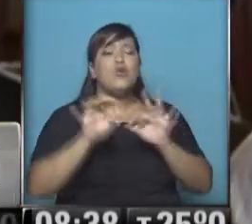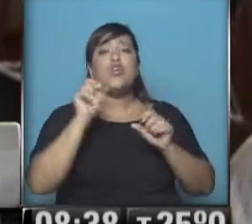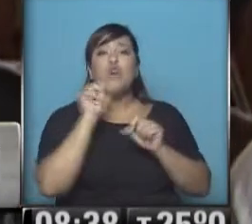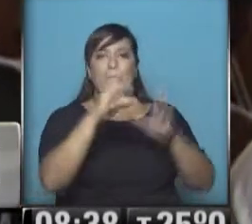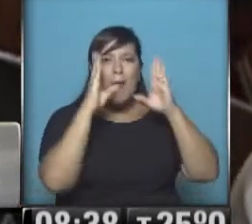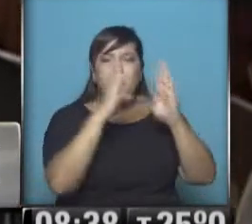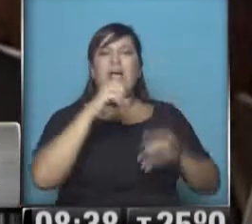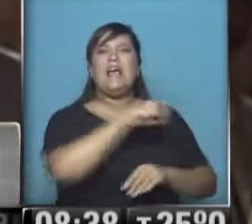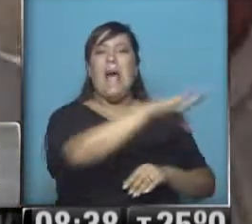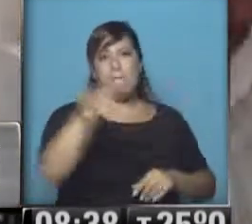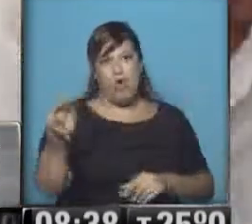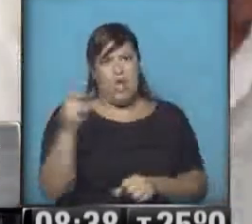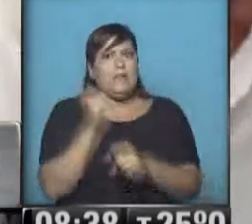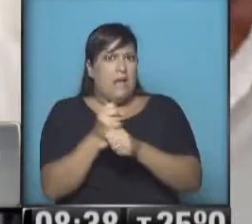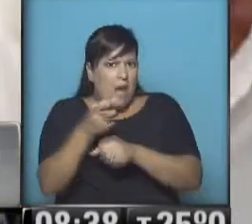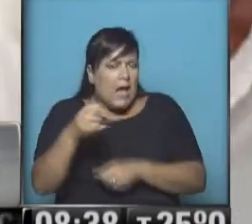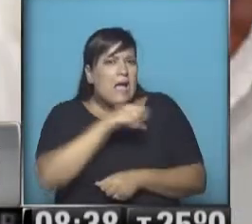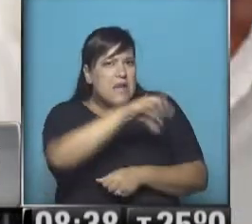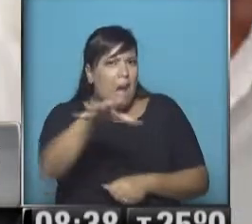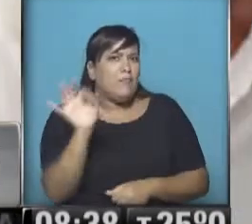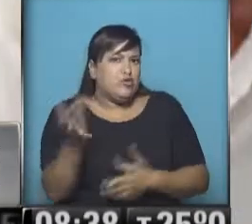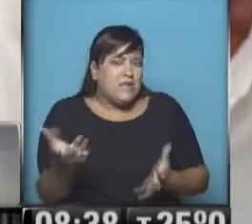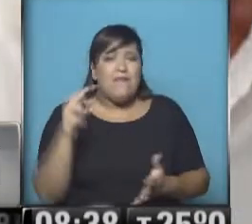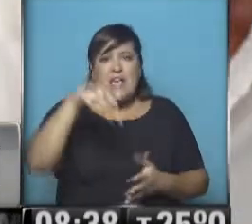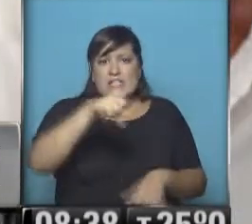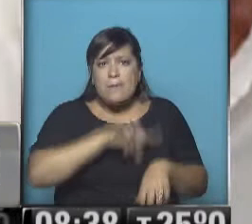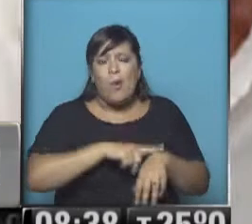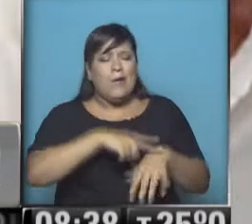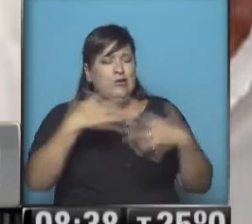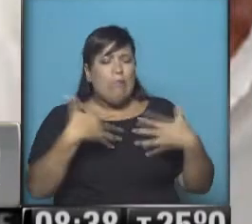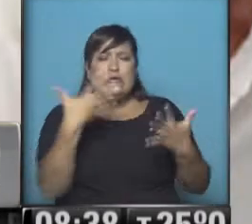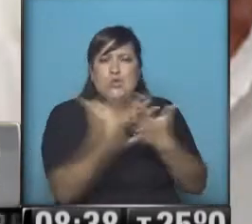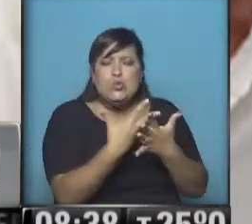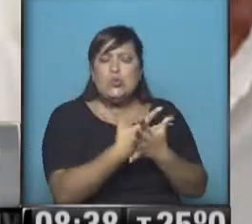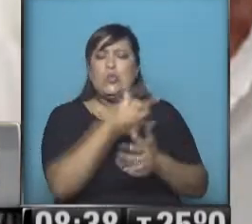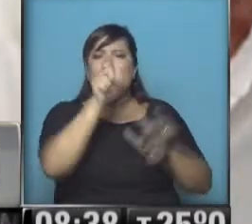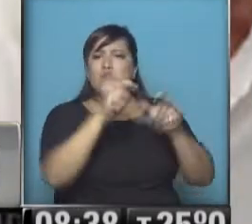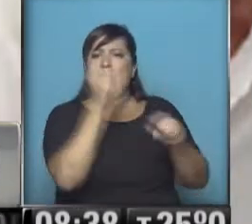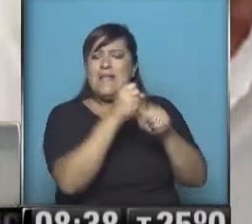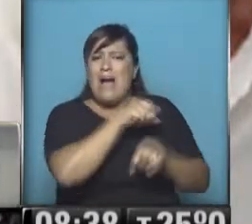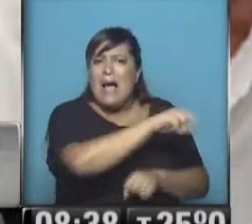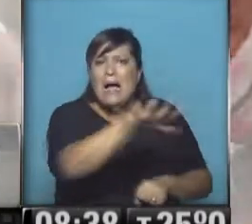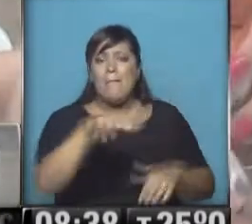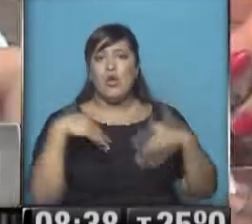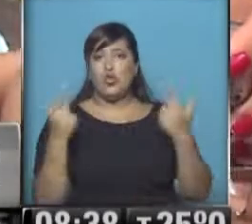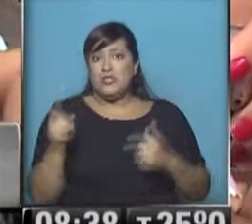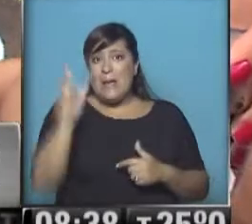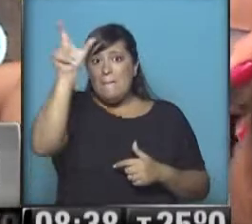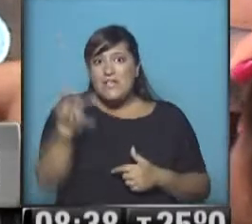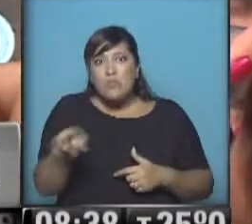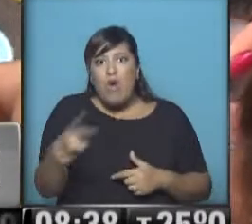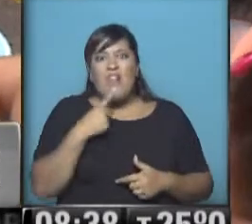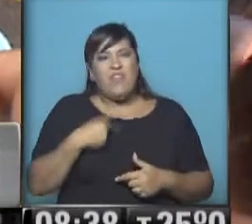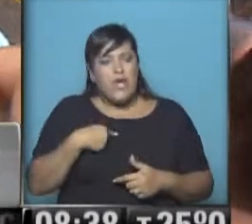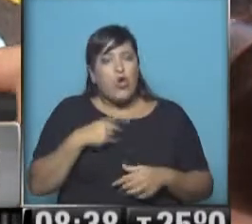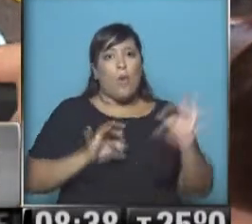agro él es un hombre del agro del campo en este momento tan tan golpeados el mismo haya digamos remarcado que